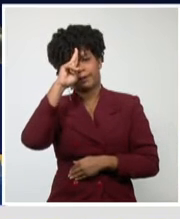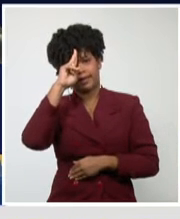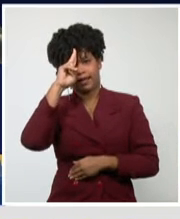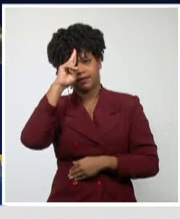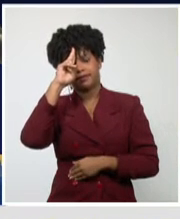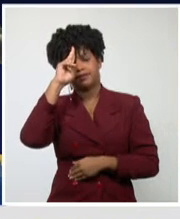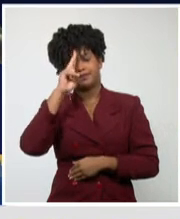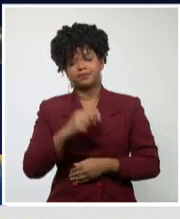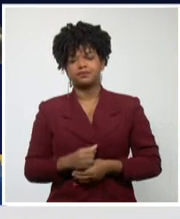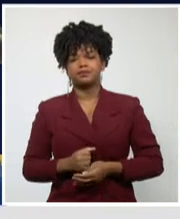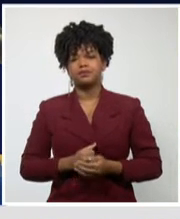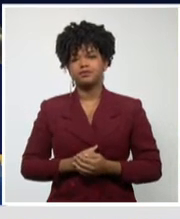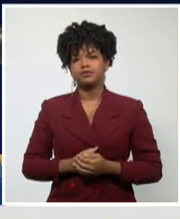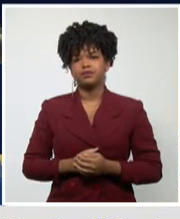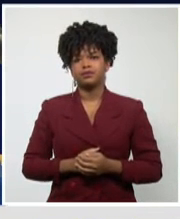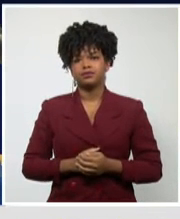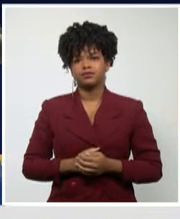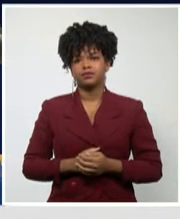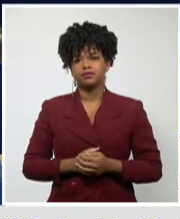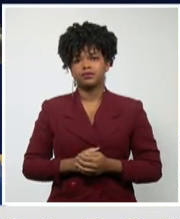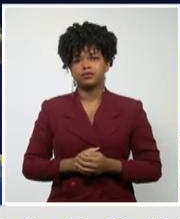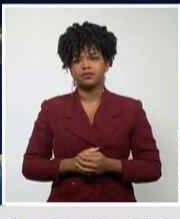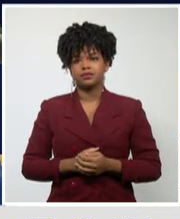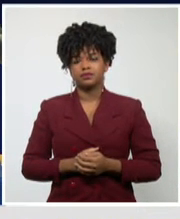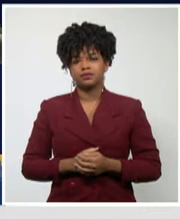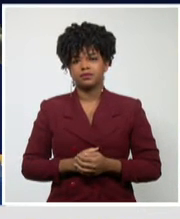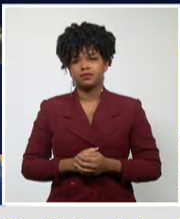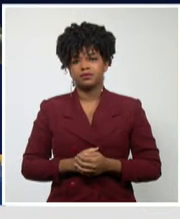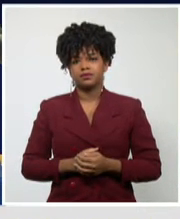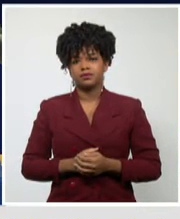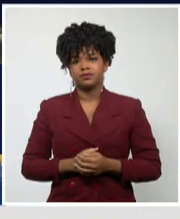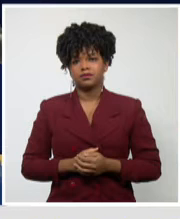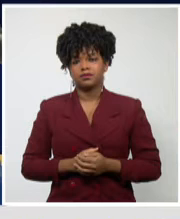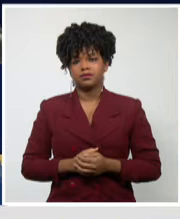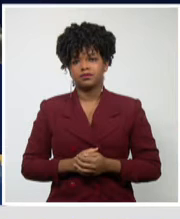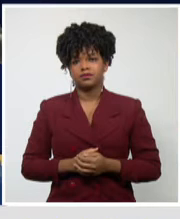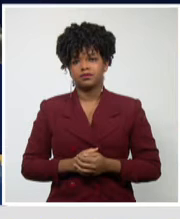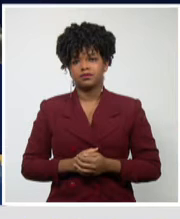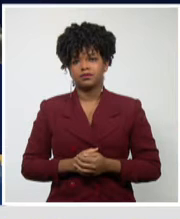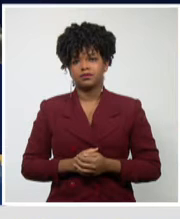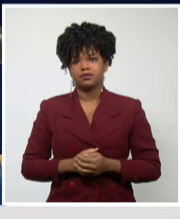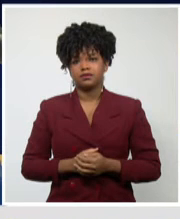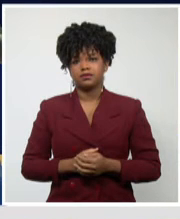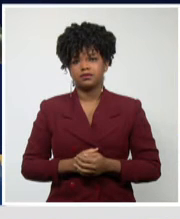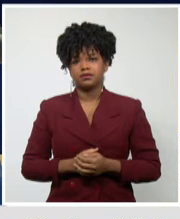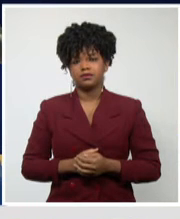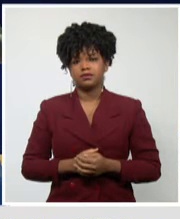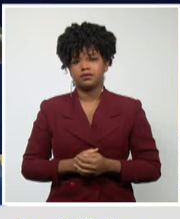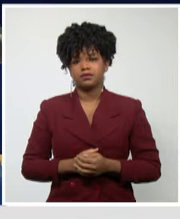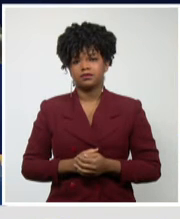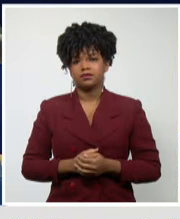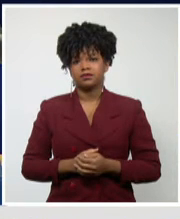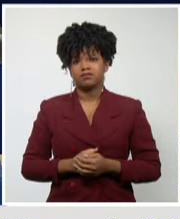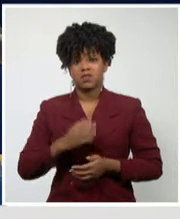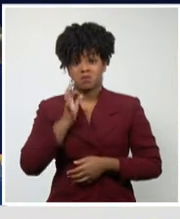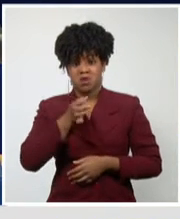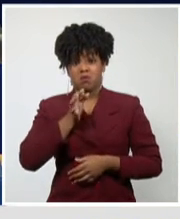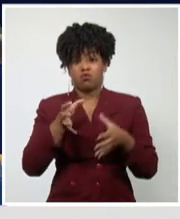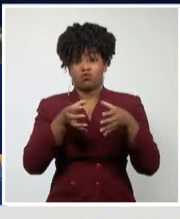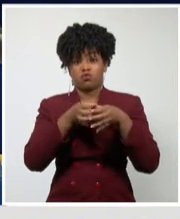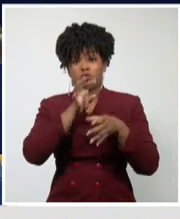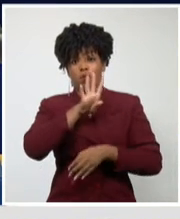en unidades hospitalarias. Eso, de esos